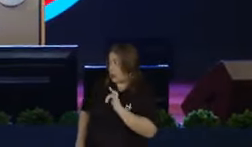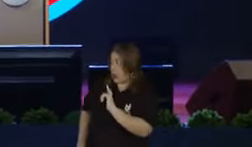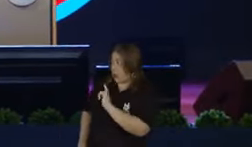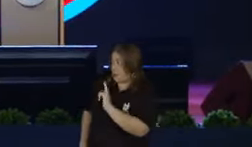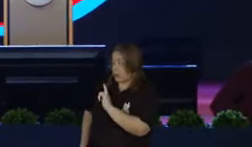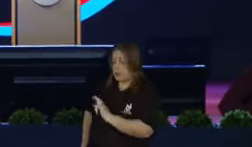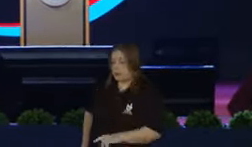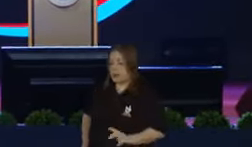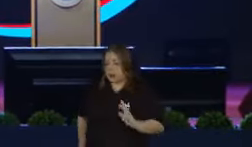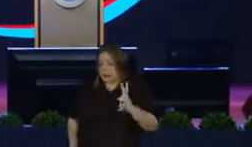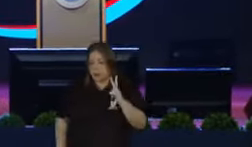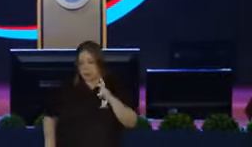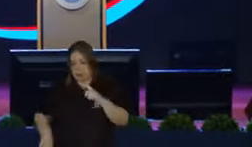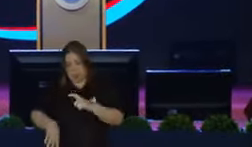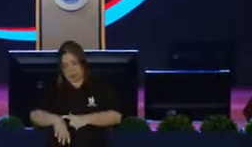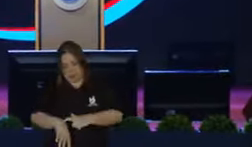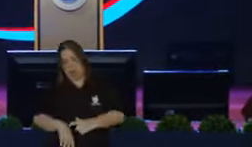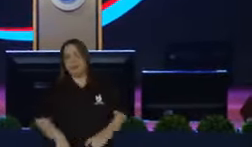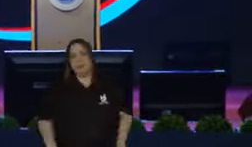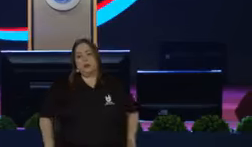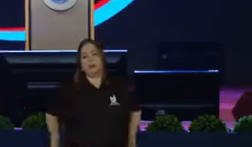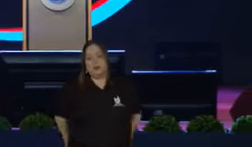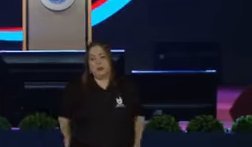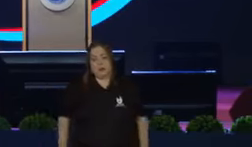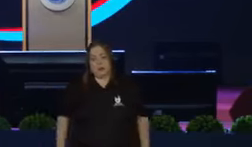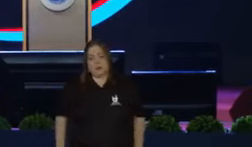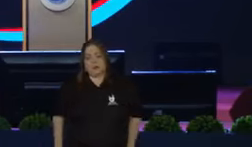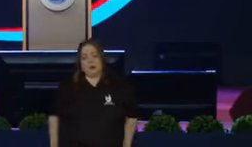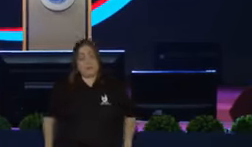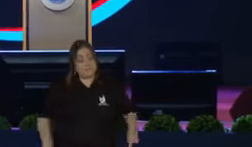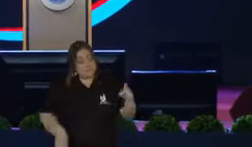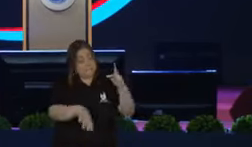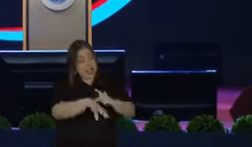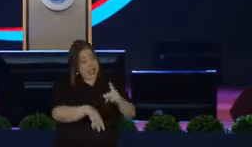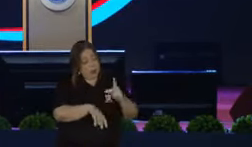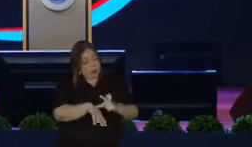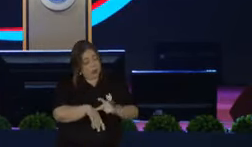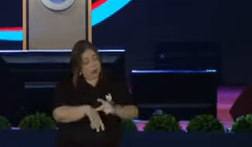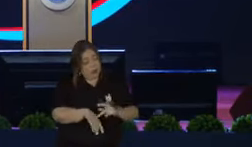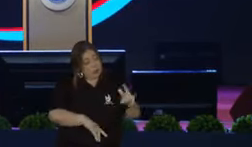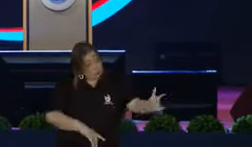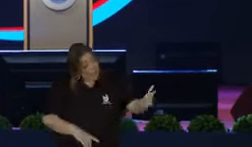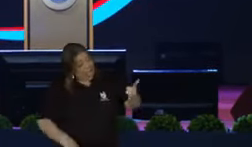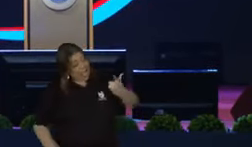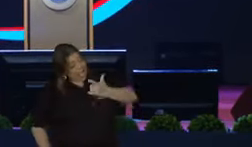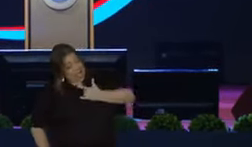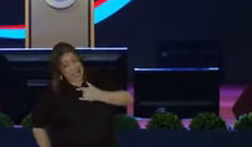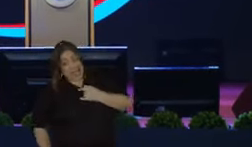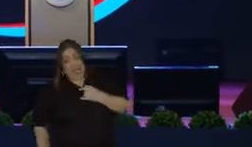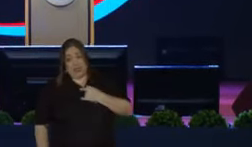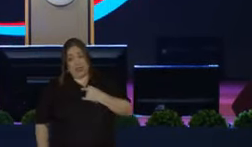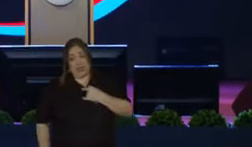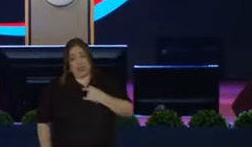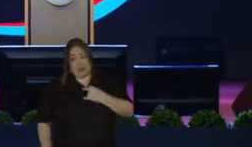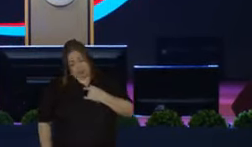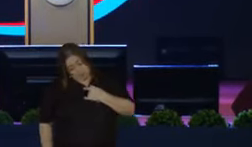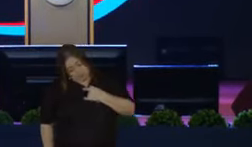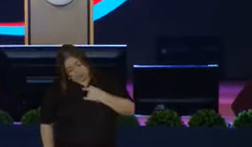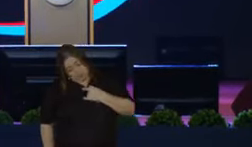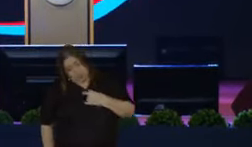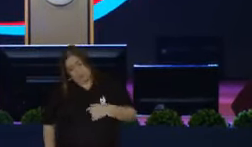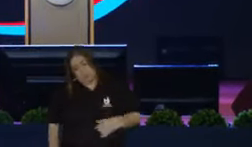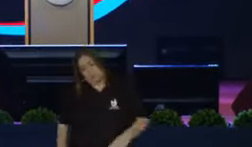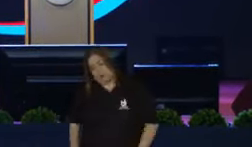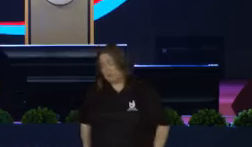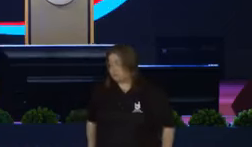Tercera, la vencida. Pedro, ¿me amas? Y mi